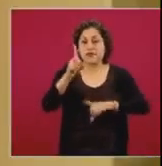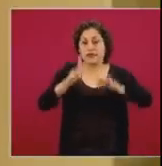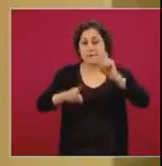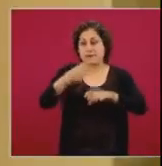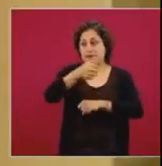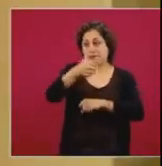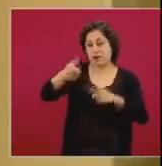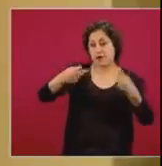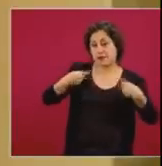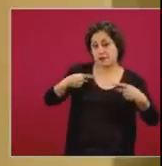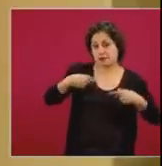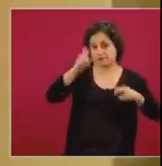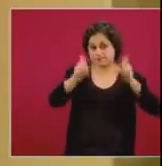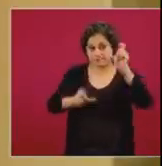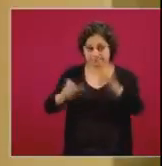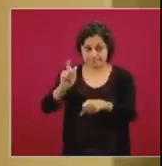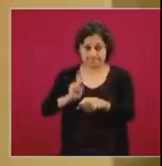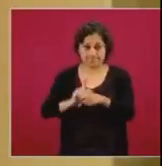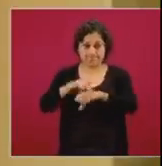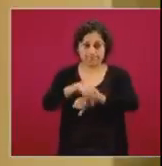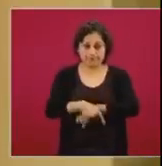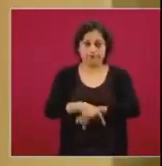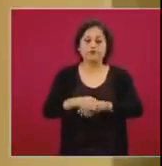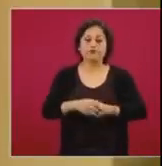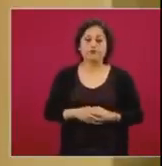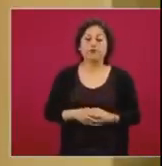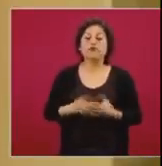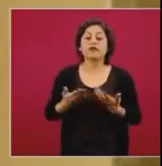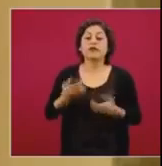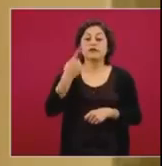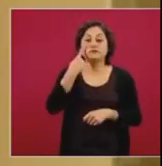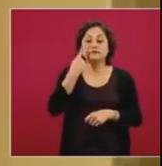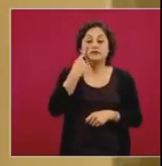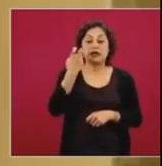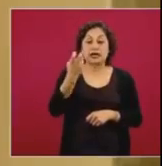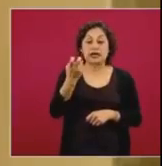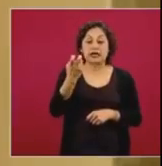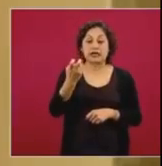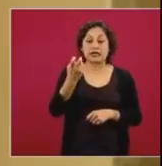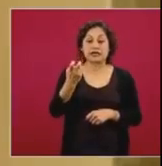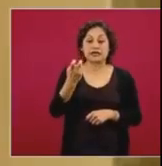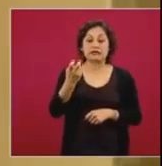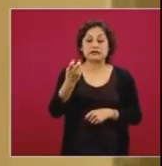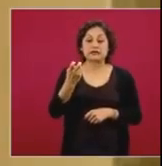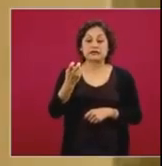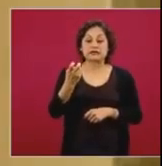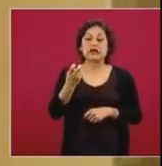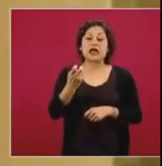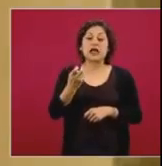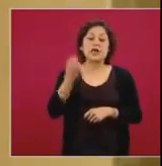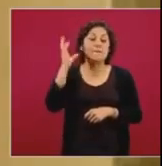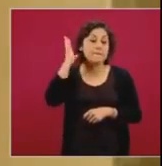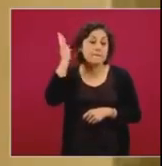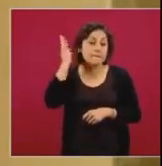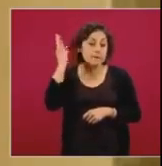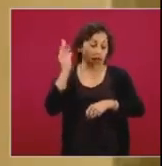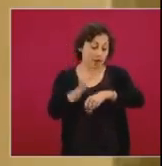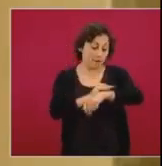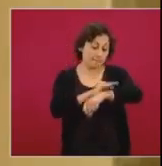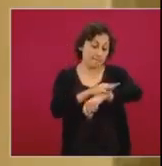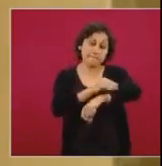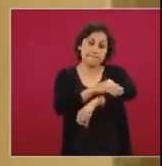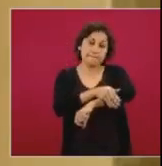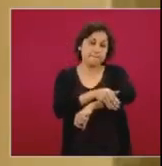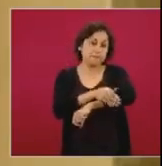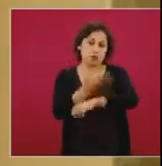particularmente esas manchas no tienen folículos pilosos, no se les ve pelitos, por así decirlo, y aparte no